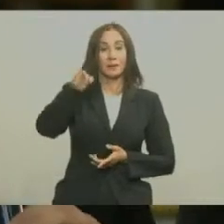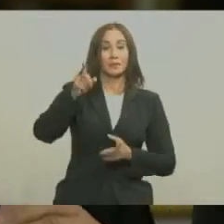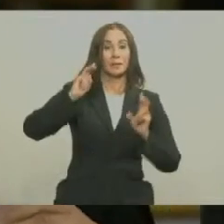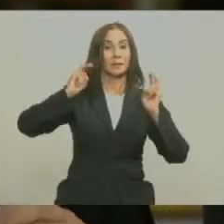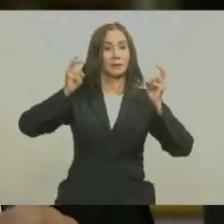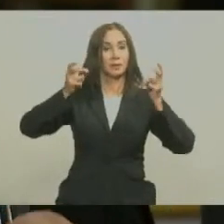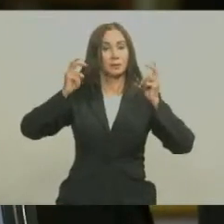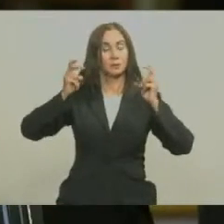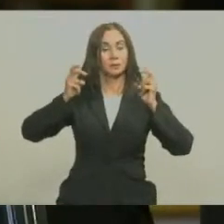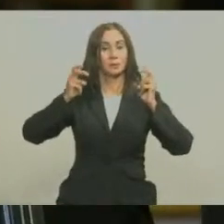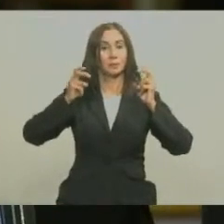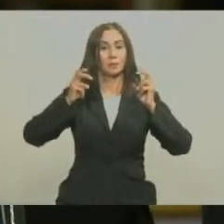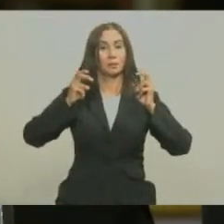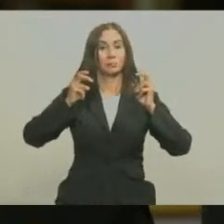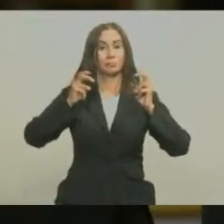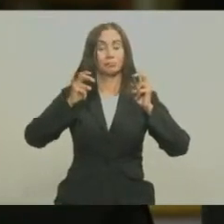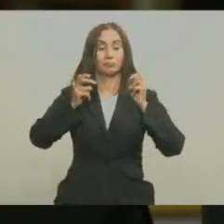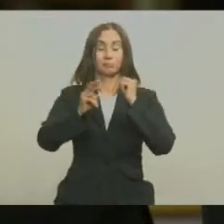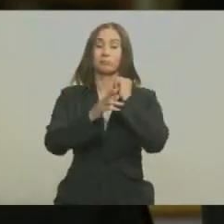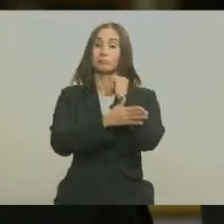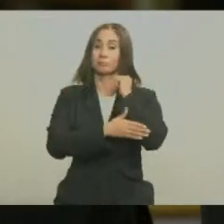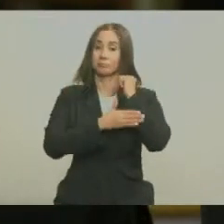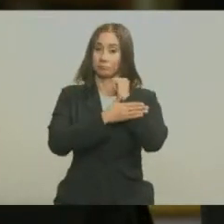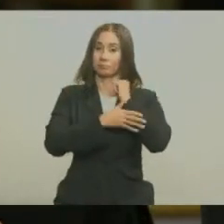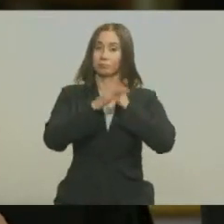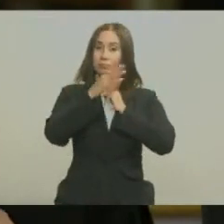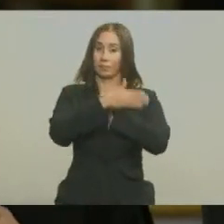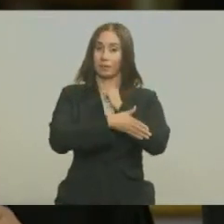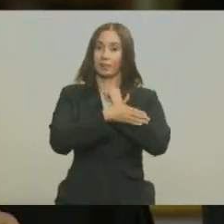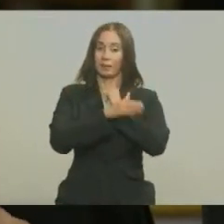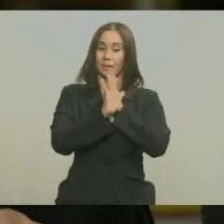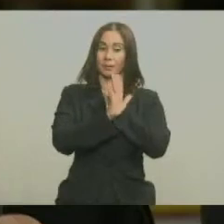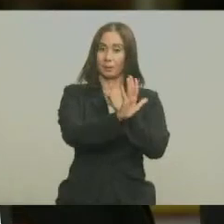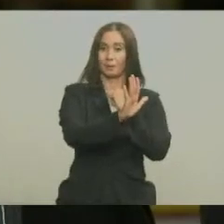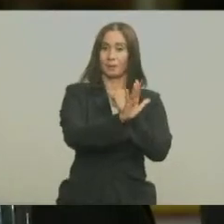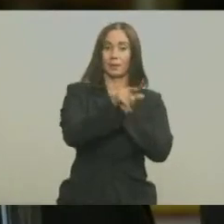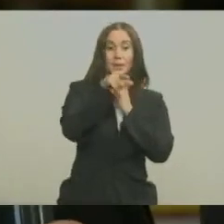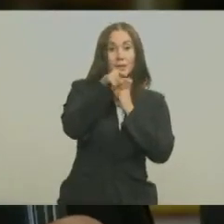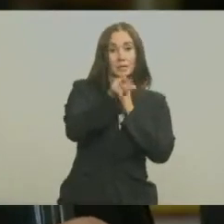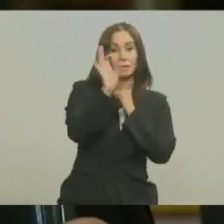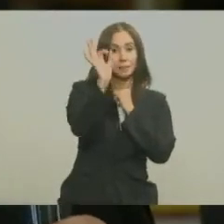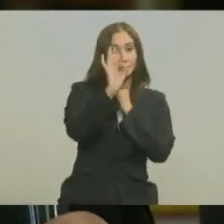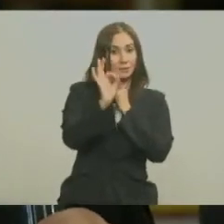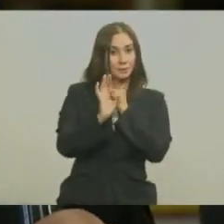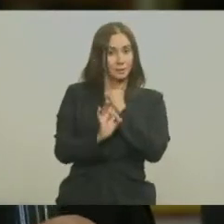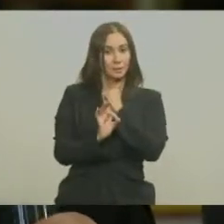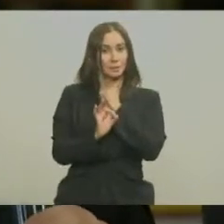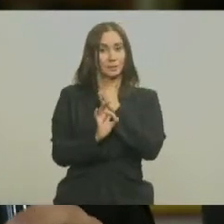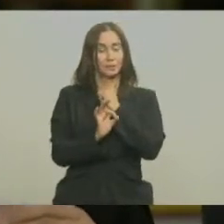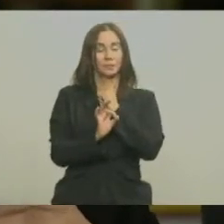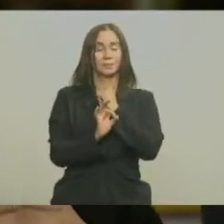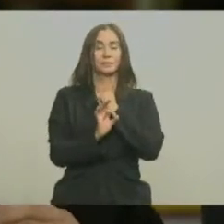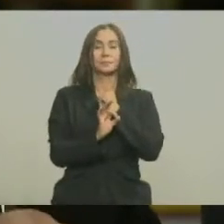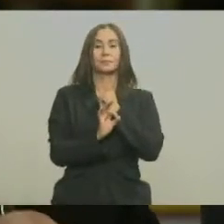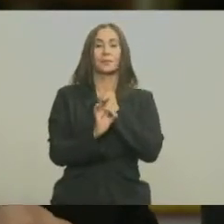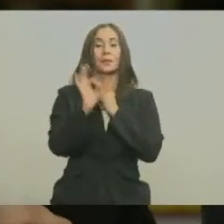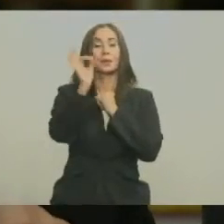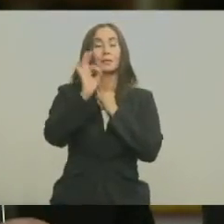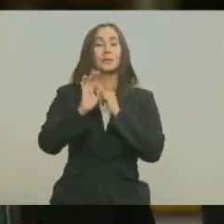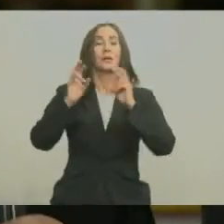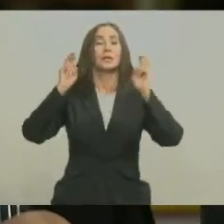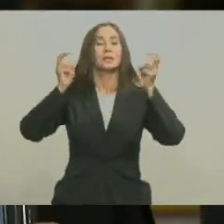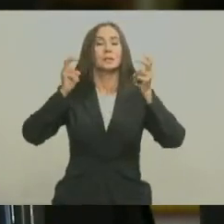tema de país, como lo ha definido el presidente, y este tipo de